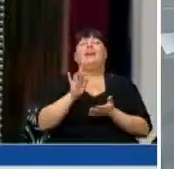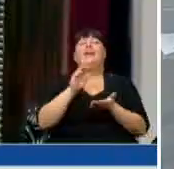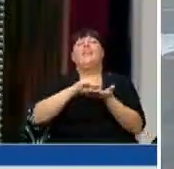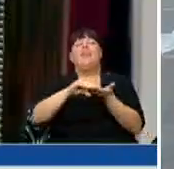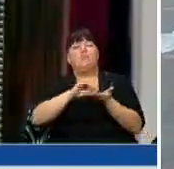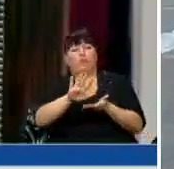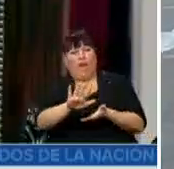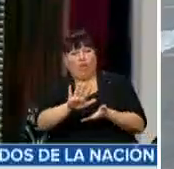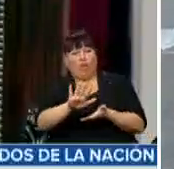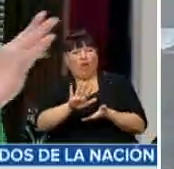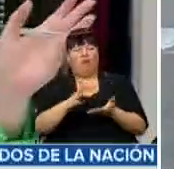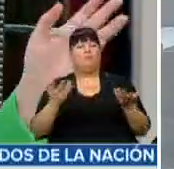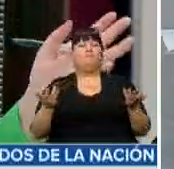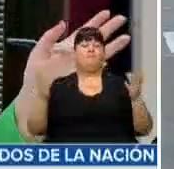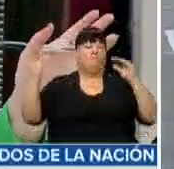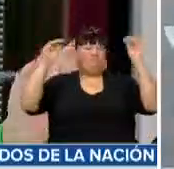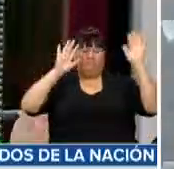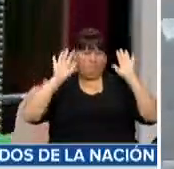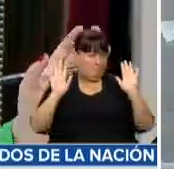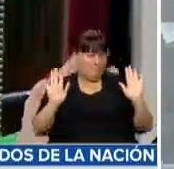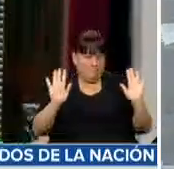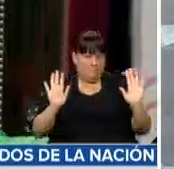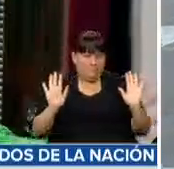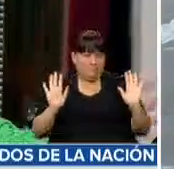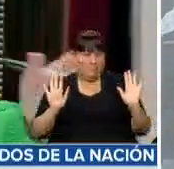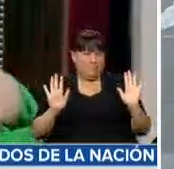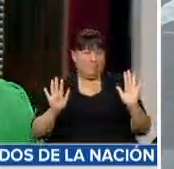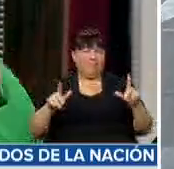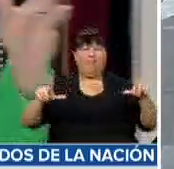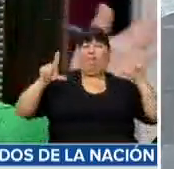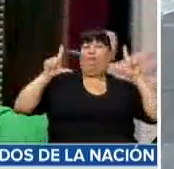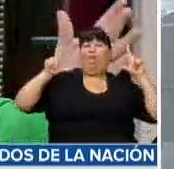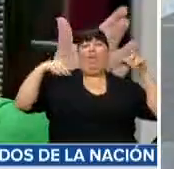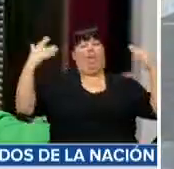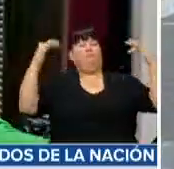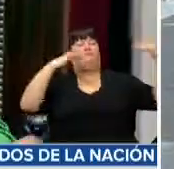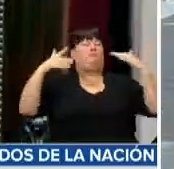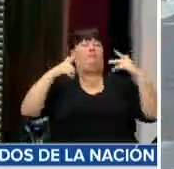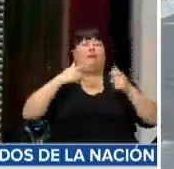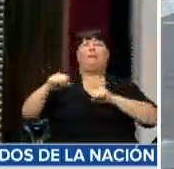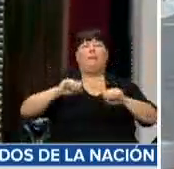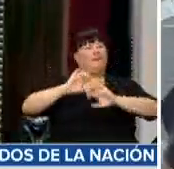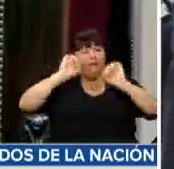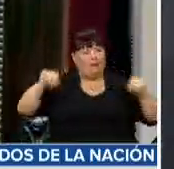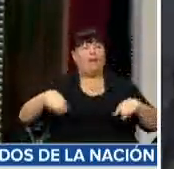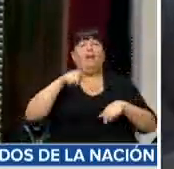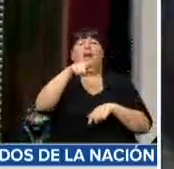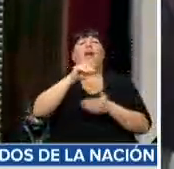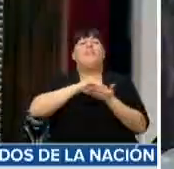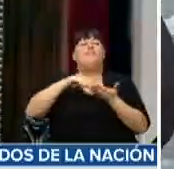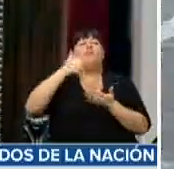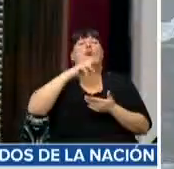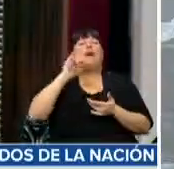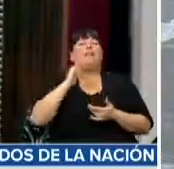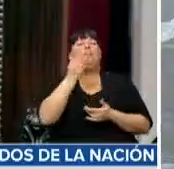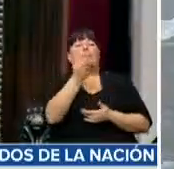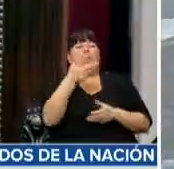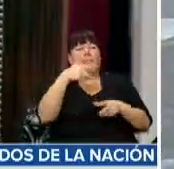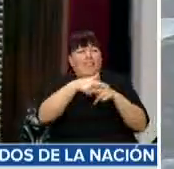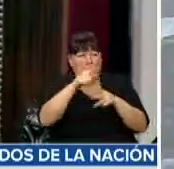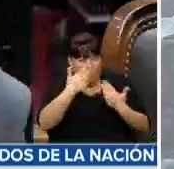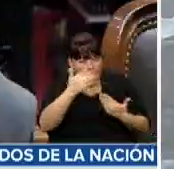Iglesias está a ver hace el show Y todos entran el diputado Martínez le está pidiendo una interrupción se lo